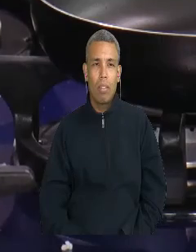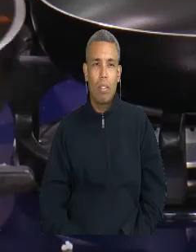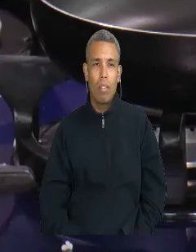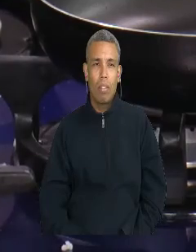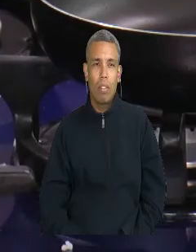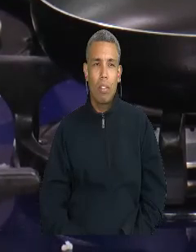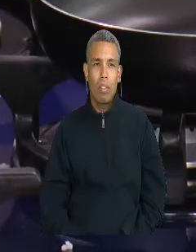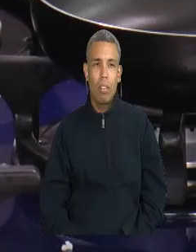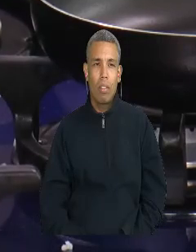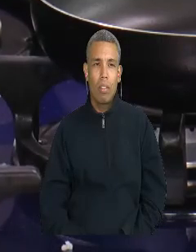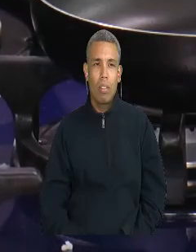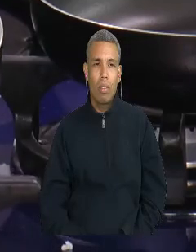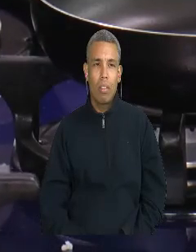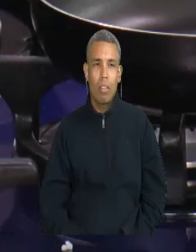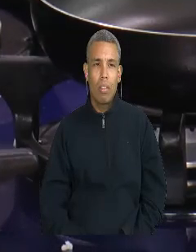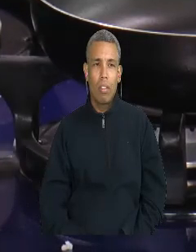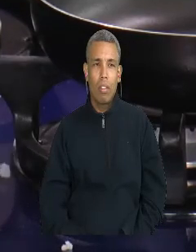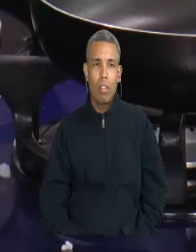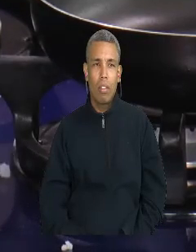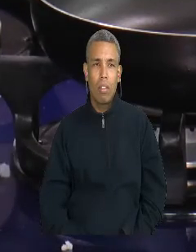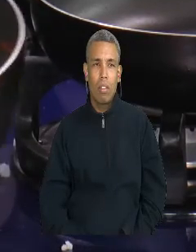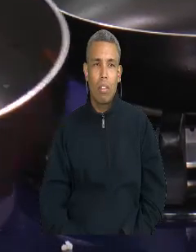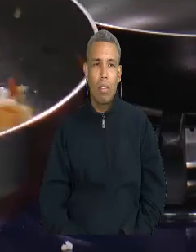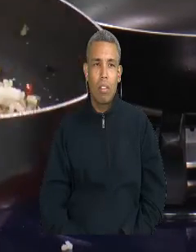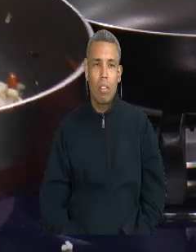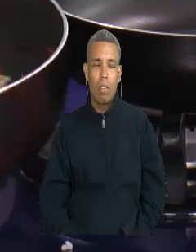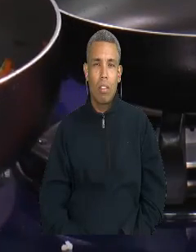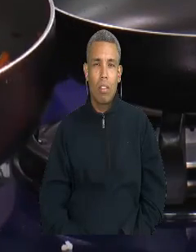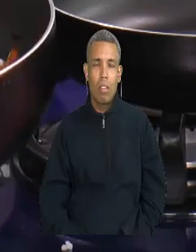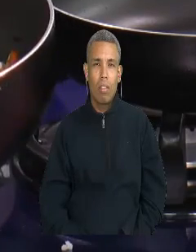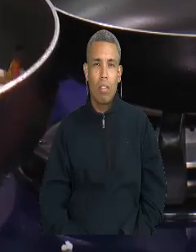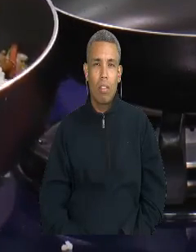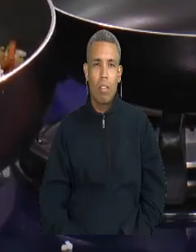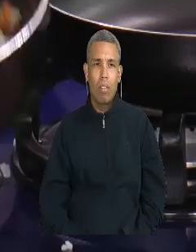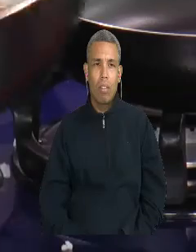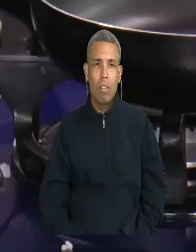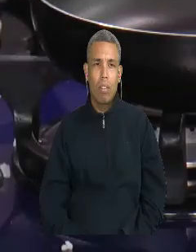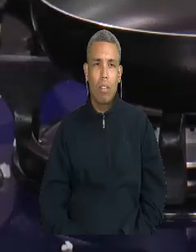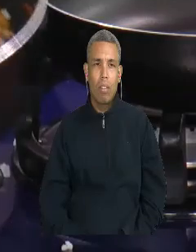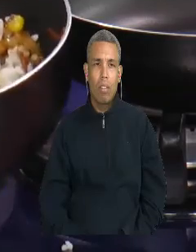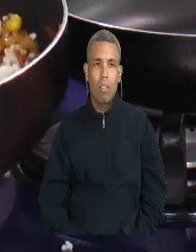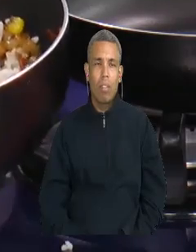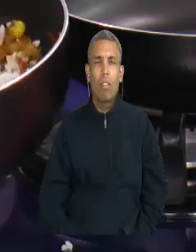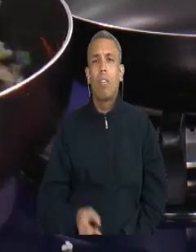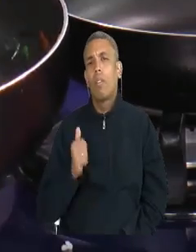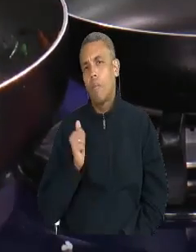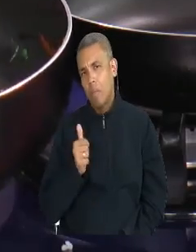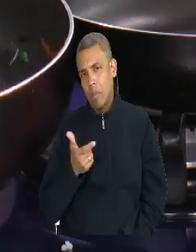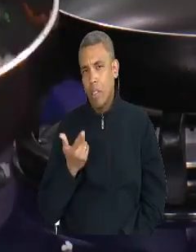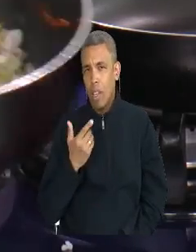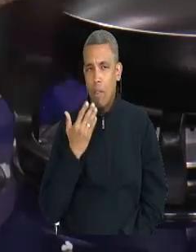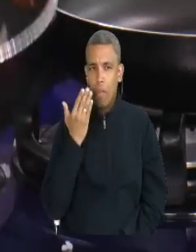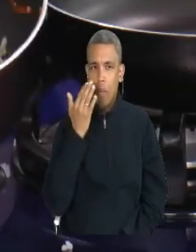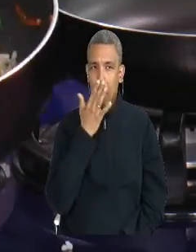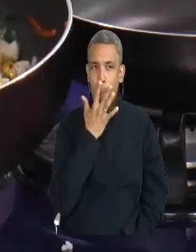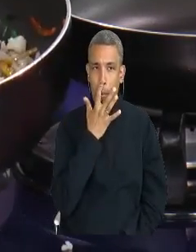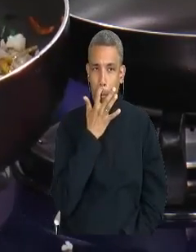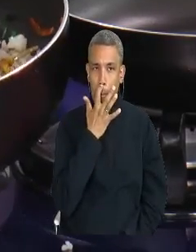ya cuando esté terminando ya ustedes van probando de sal. Ya es que esto quede con un